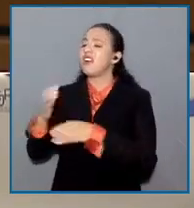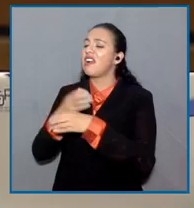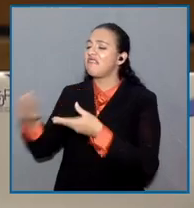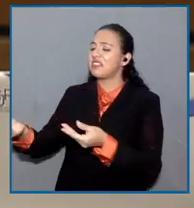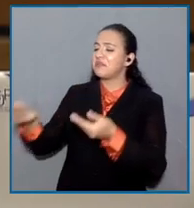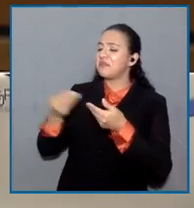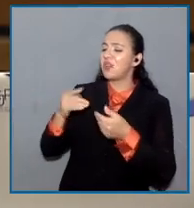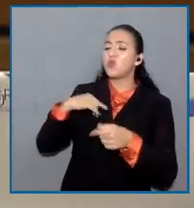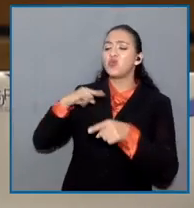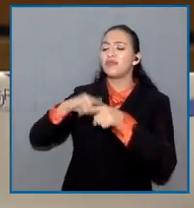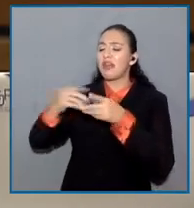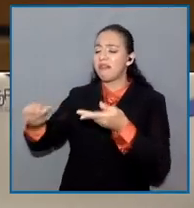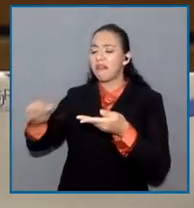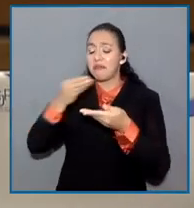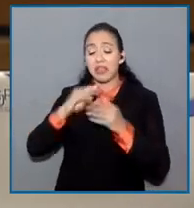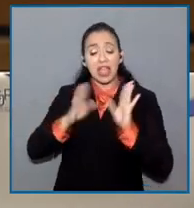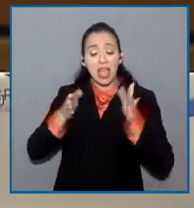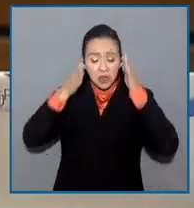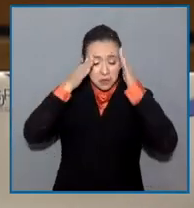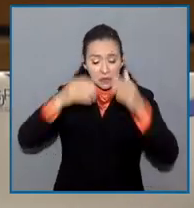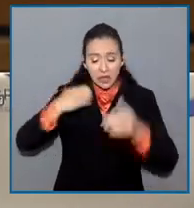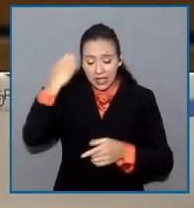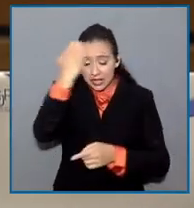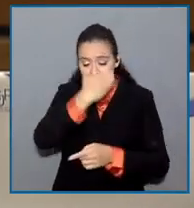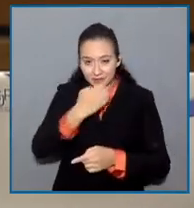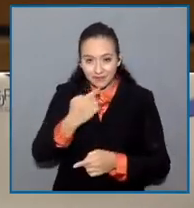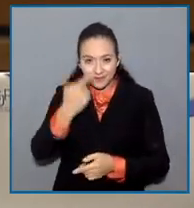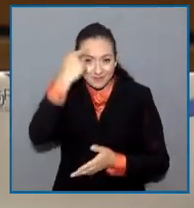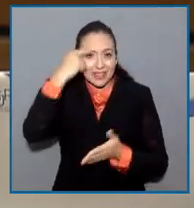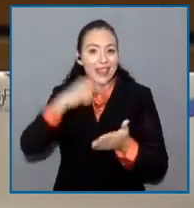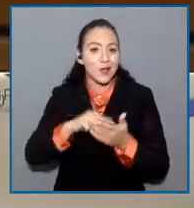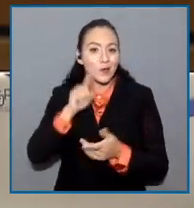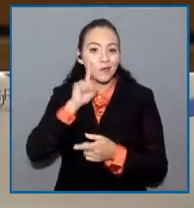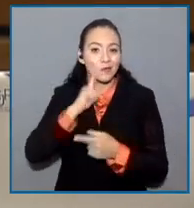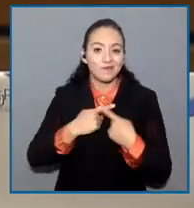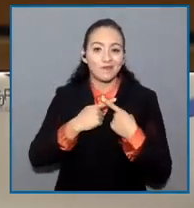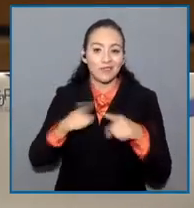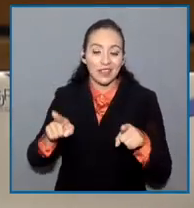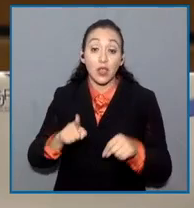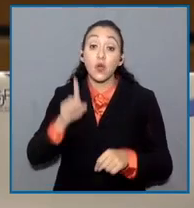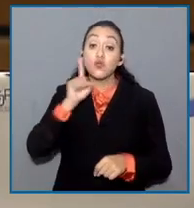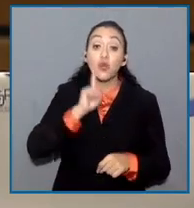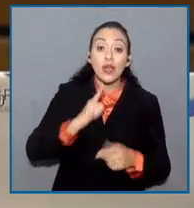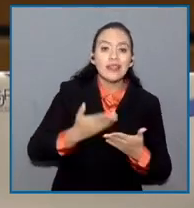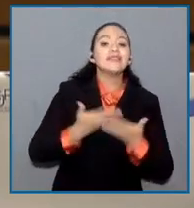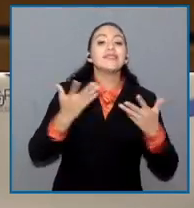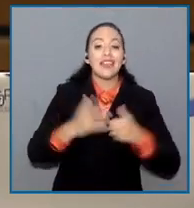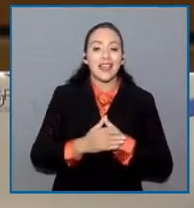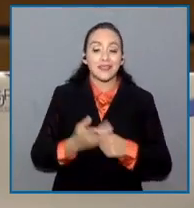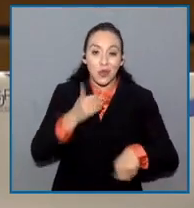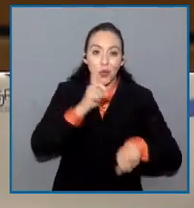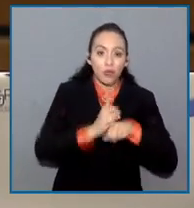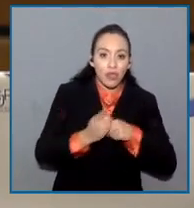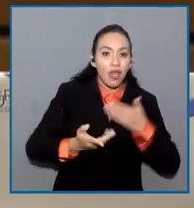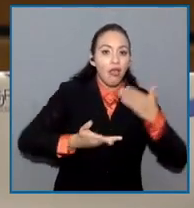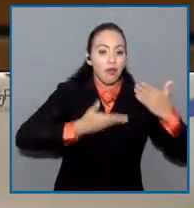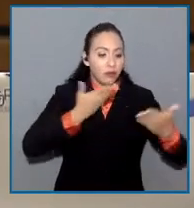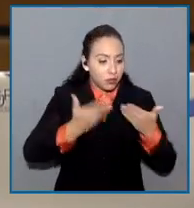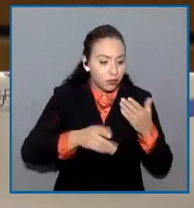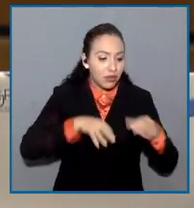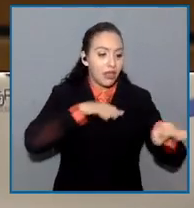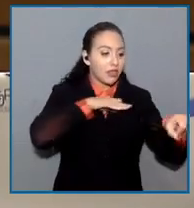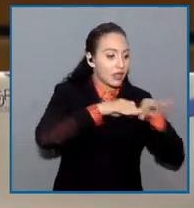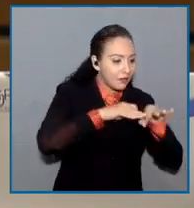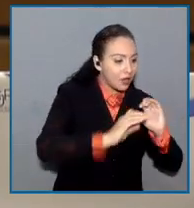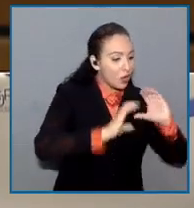siguiente y después ver si tiene tiempo para estudiar. Entonces las condiciones son desiguales en